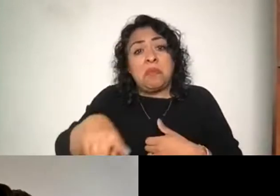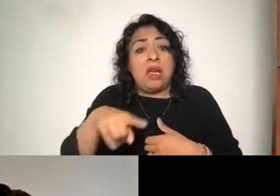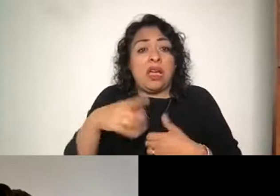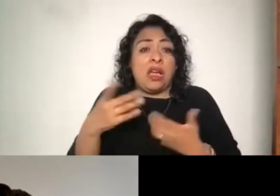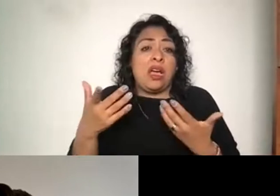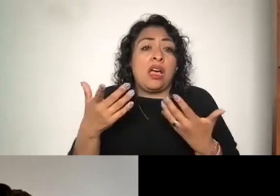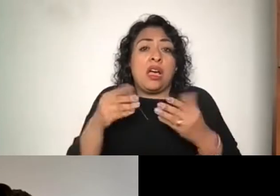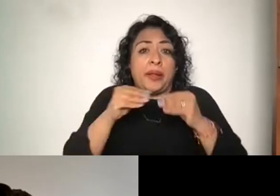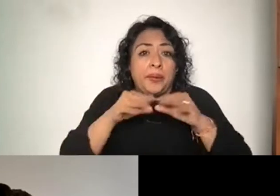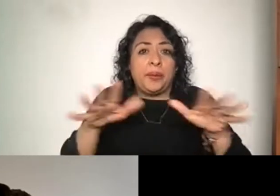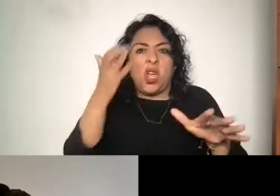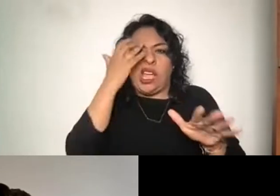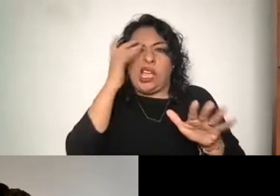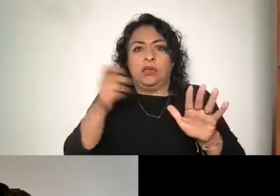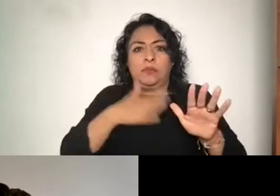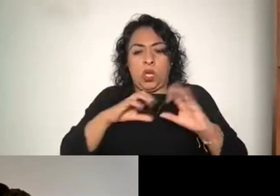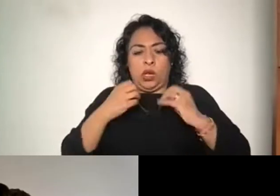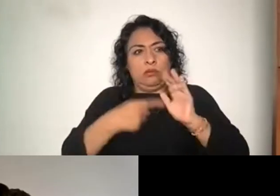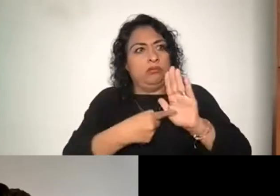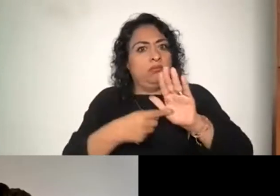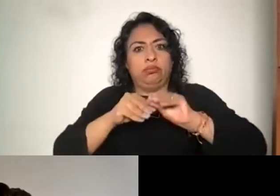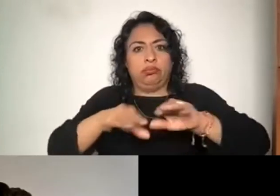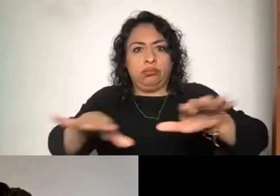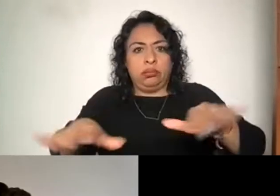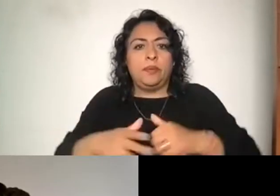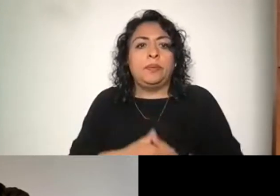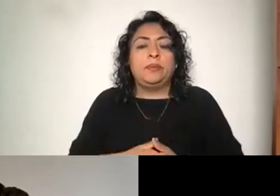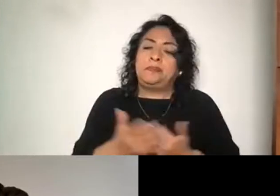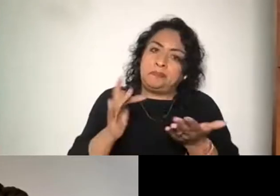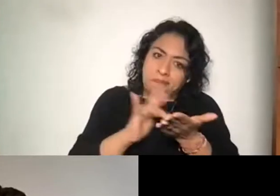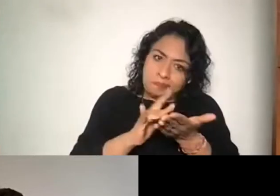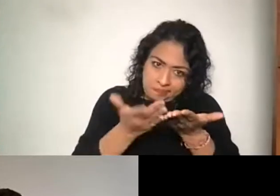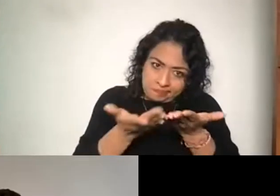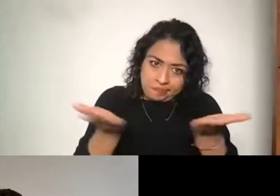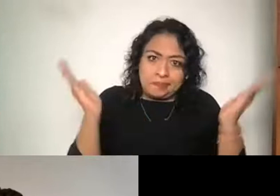de difusión. Bueno, les agradecemos mucho.